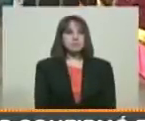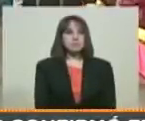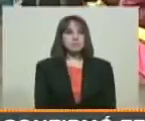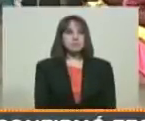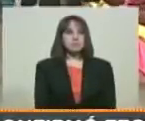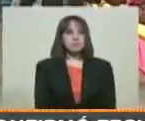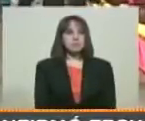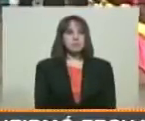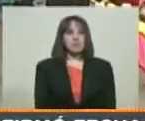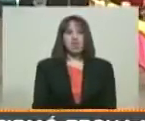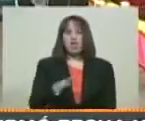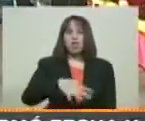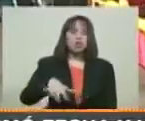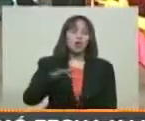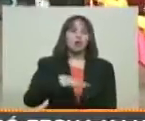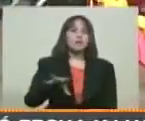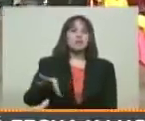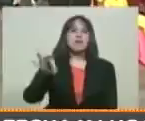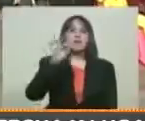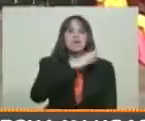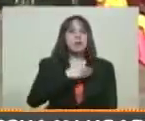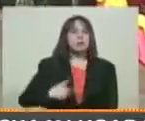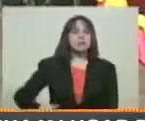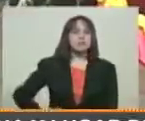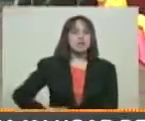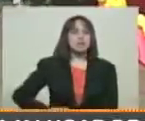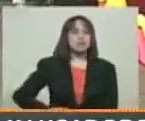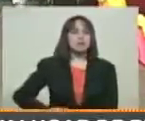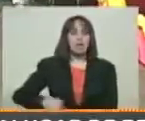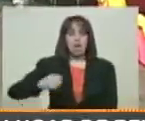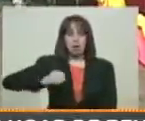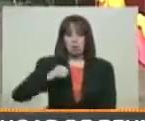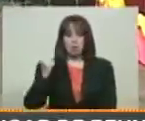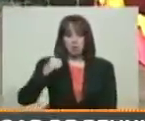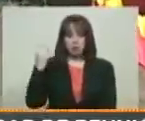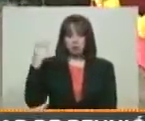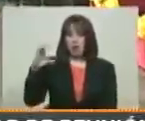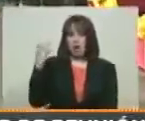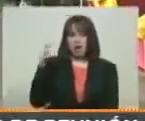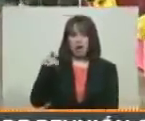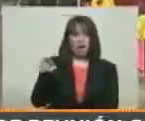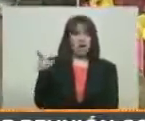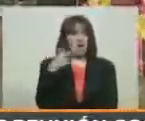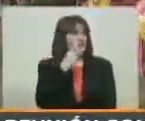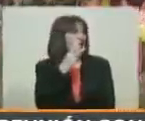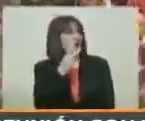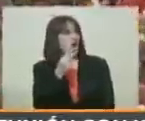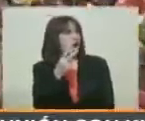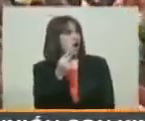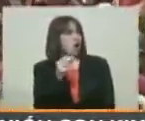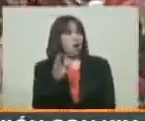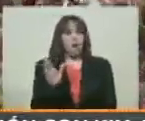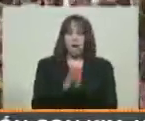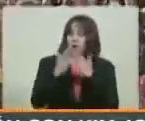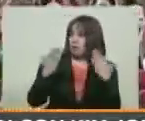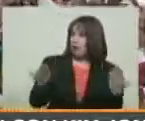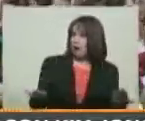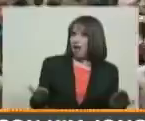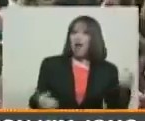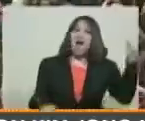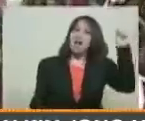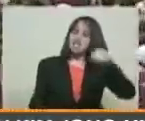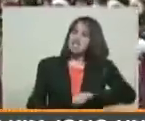¿Dónde se elige el presidente de la República? ¿En Bogotá? ¿O en Cumaná?